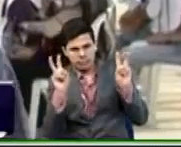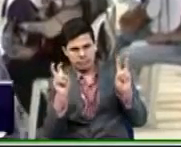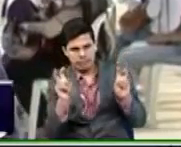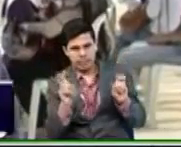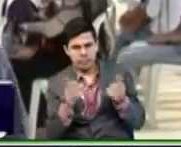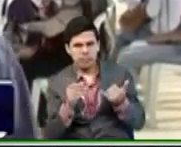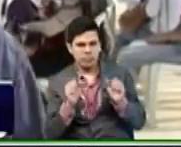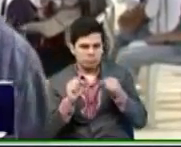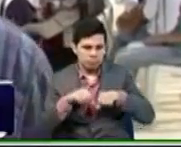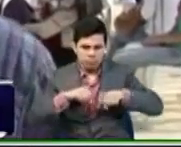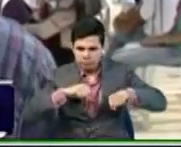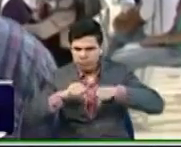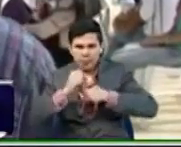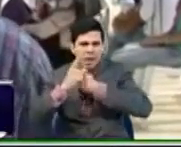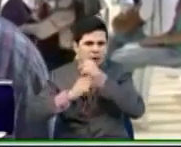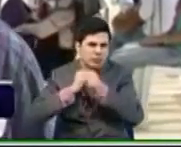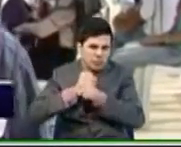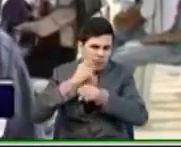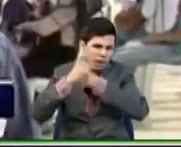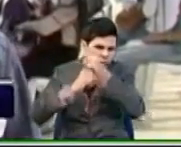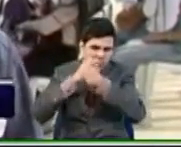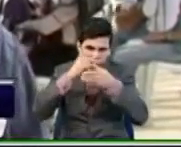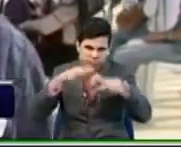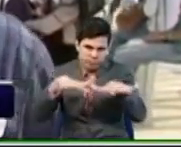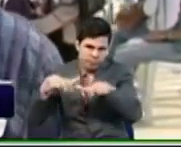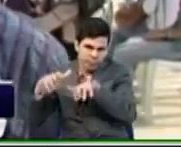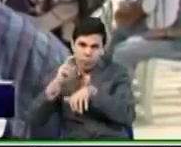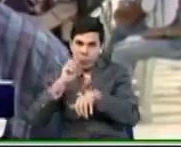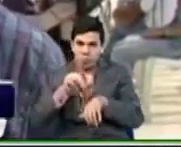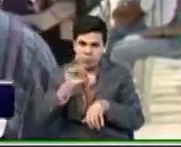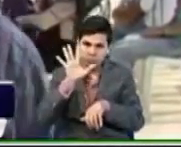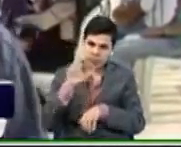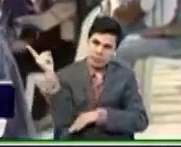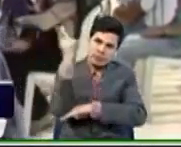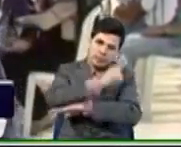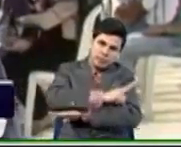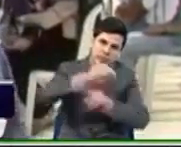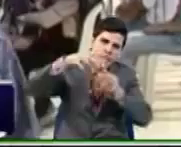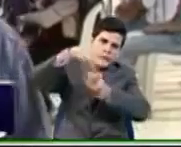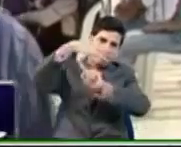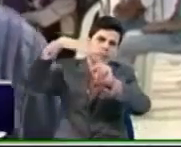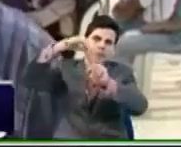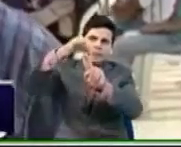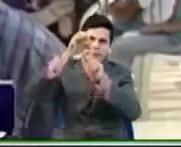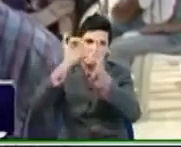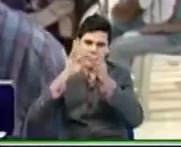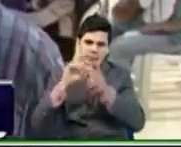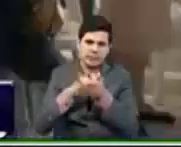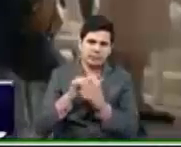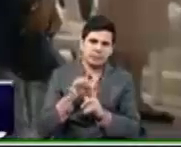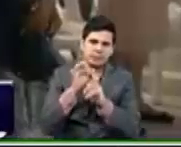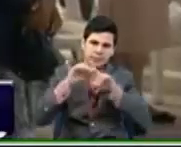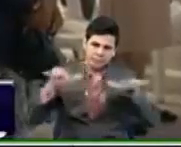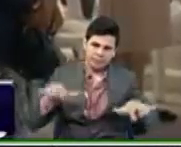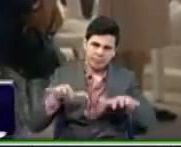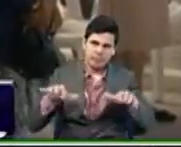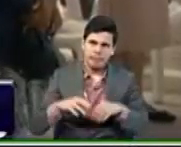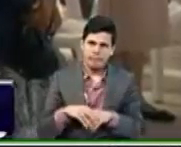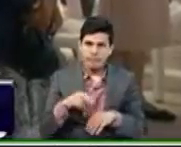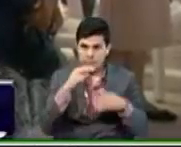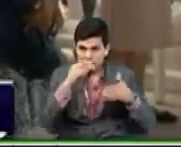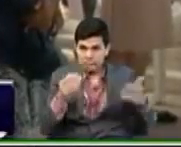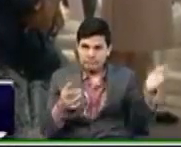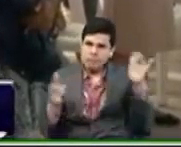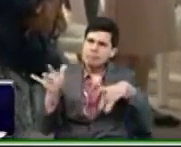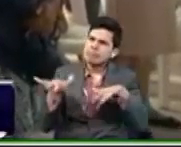año se realizará la cumbre infantil. Obviamente, pues el 5 de junio es el día del medio ambiente y por eso se escogió esta fecha para realizar las cumbres. Los pequeños se